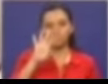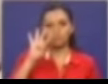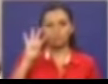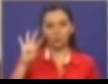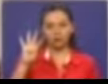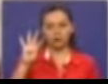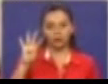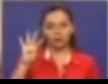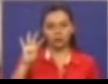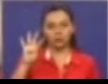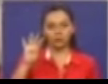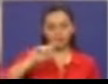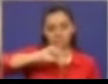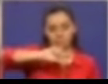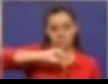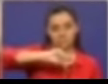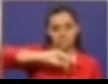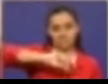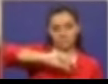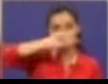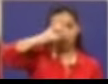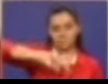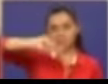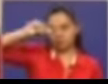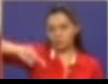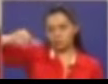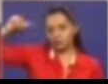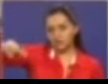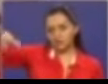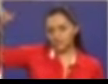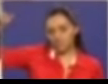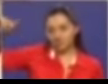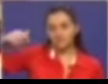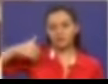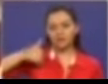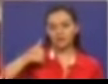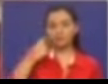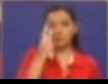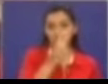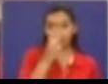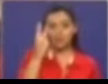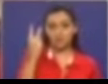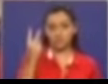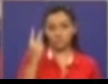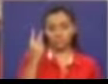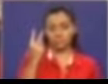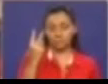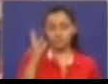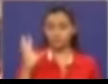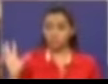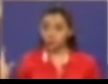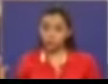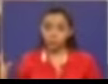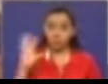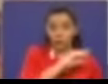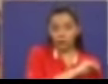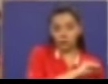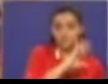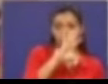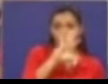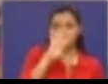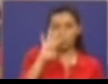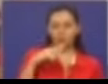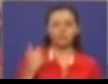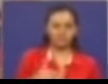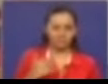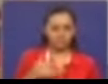indicadores en esos 10 pilares. Como usted lo mencionó, 22 indicadores de esos 54 son indicadores duros en los que estamos ya trabajando